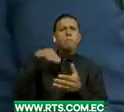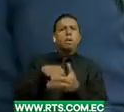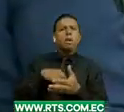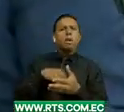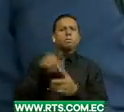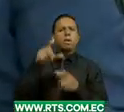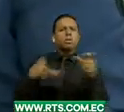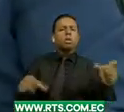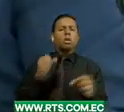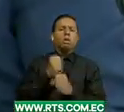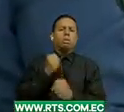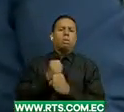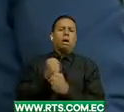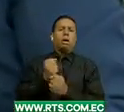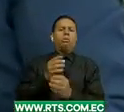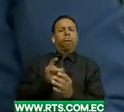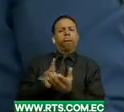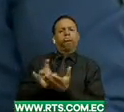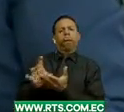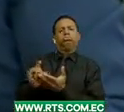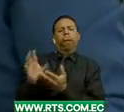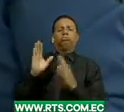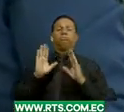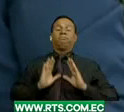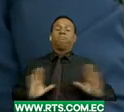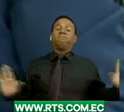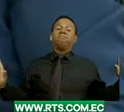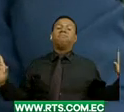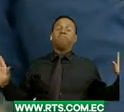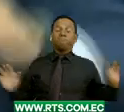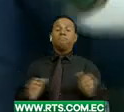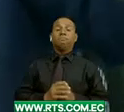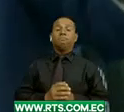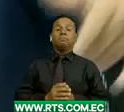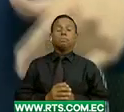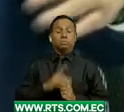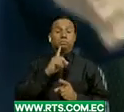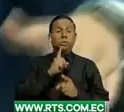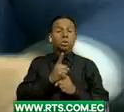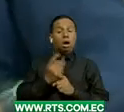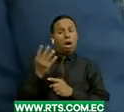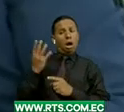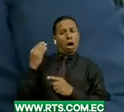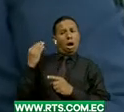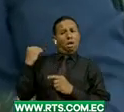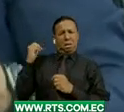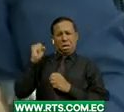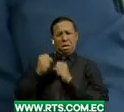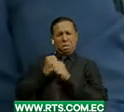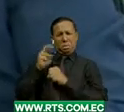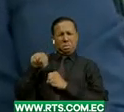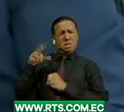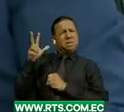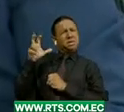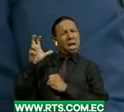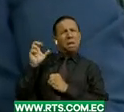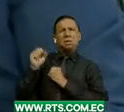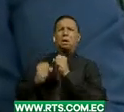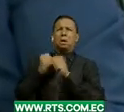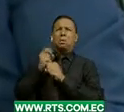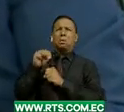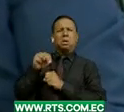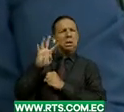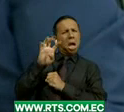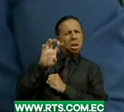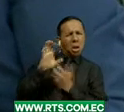debemos quedarnos como le digo solamente con la comparación porque yo también podría comparar con el año de diciembre 2013 diciembre 2014 o alguna cuestión así lo